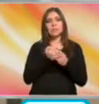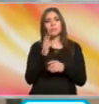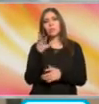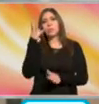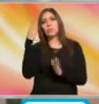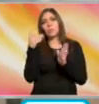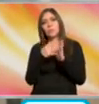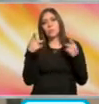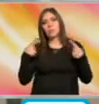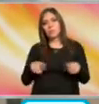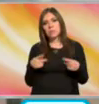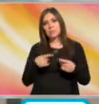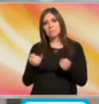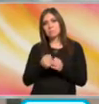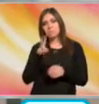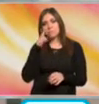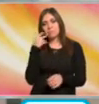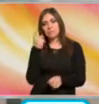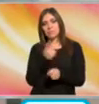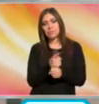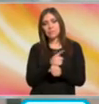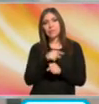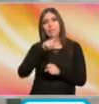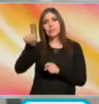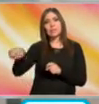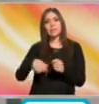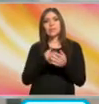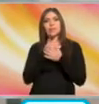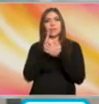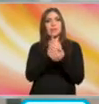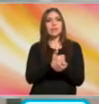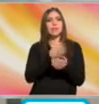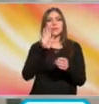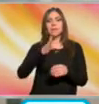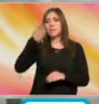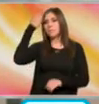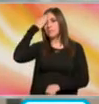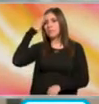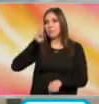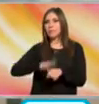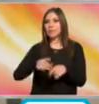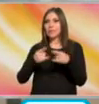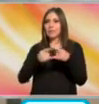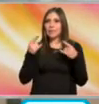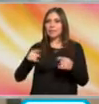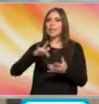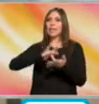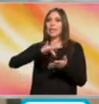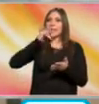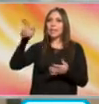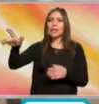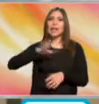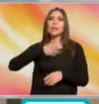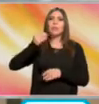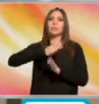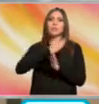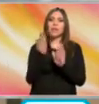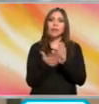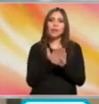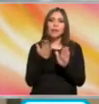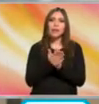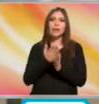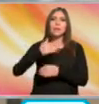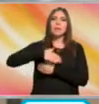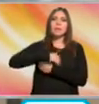4,000, y pues ellos son nuestra memoria histórica, ¿no? Gracias a ellos pues tenemos muchos documentos, muchos